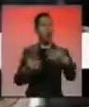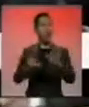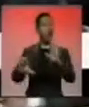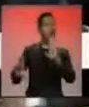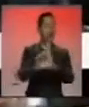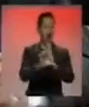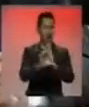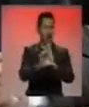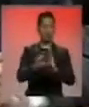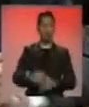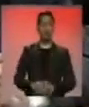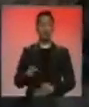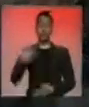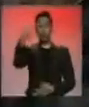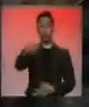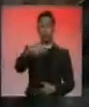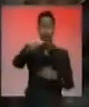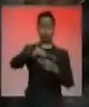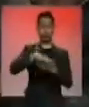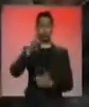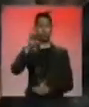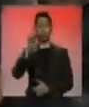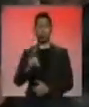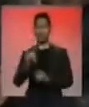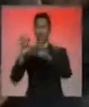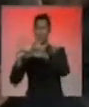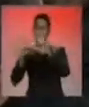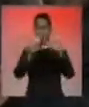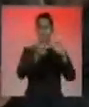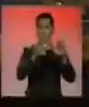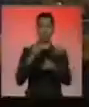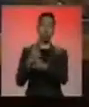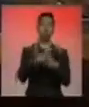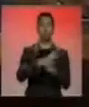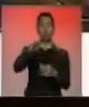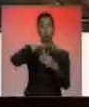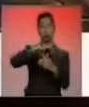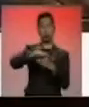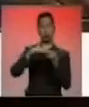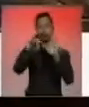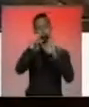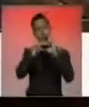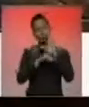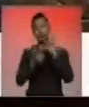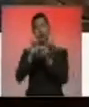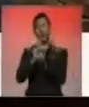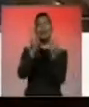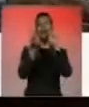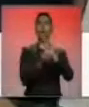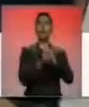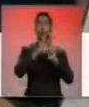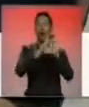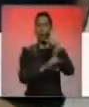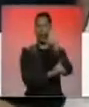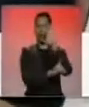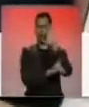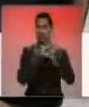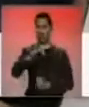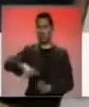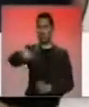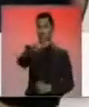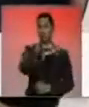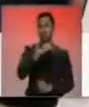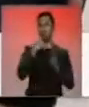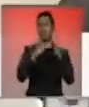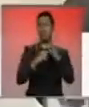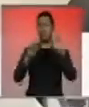lado, para las próximas elecciones, en 2019, el Consejo Electoral prepara un paquete de reformas al Código de la Democracia, en donde se incluirán temas como la publicidad